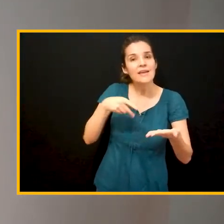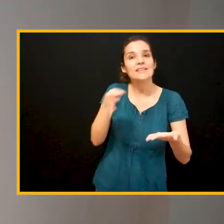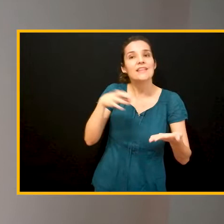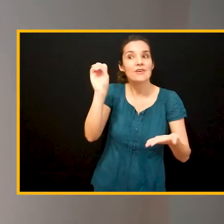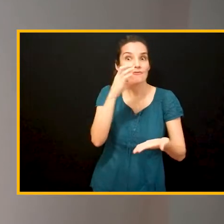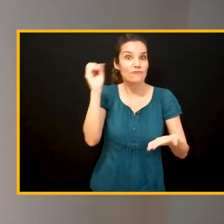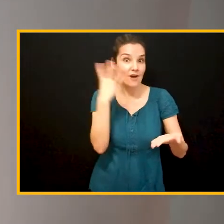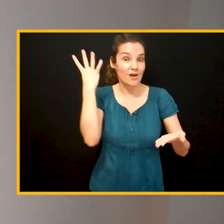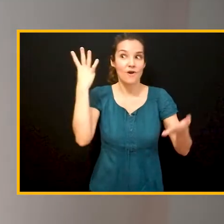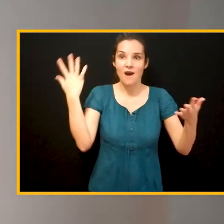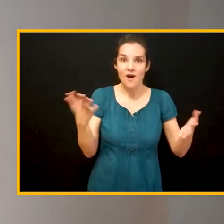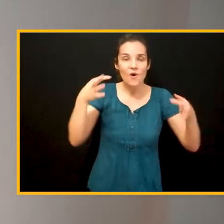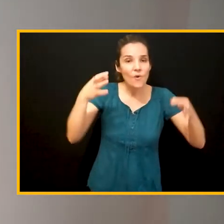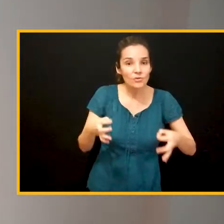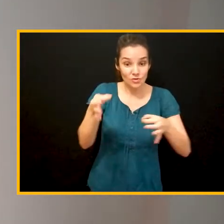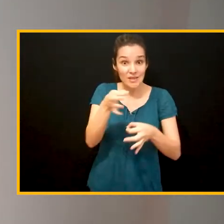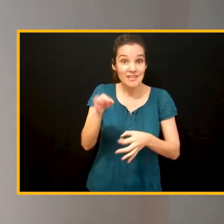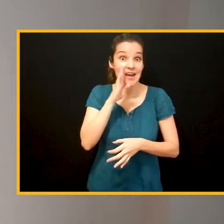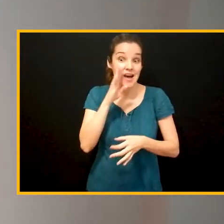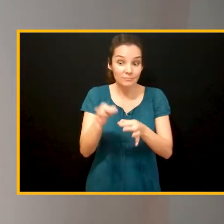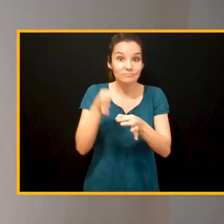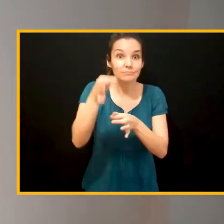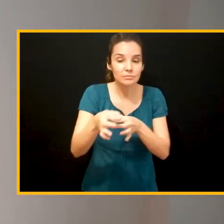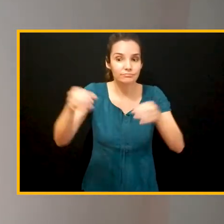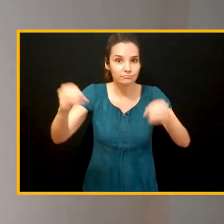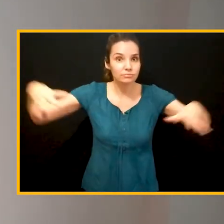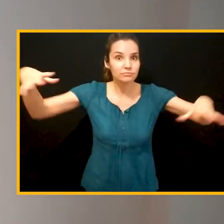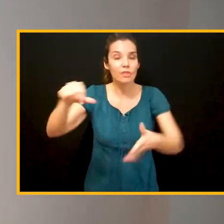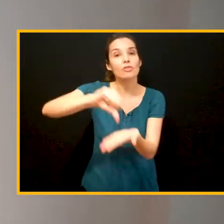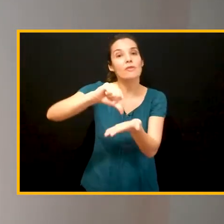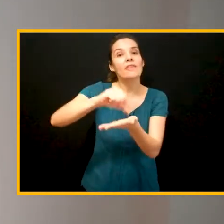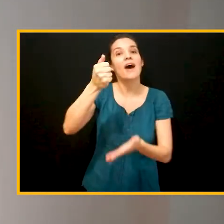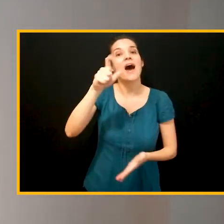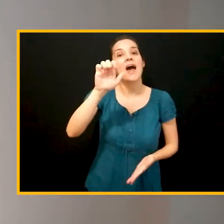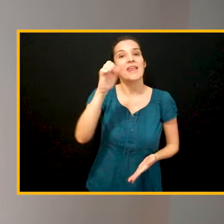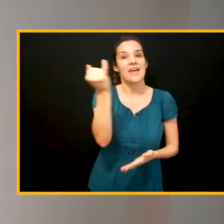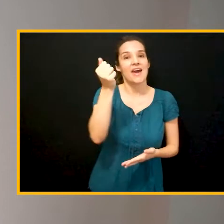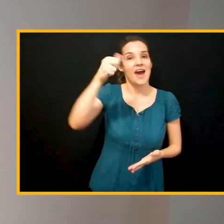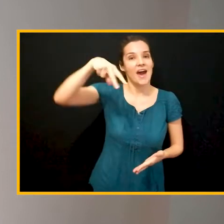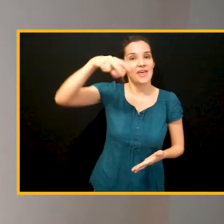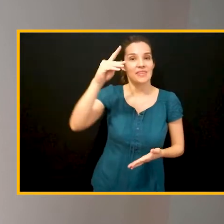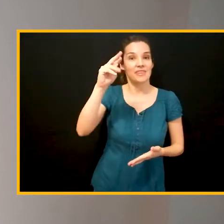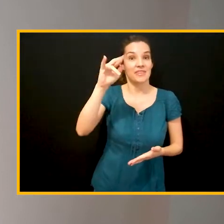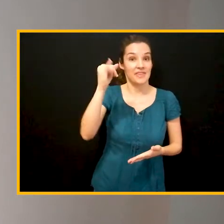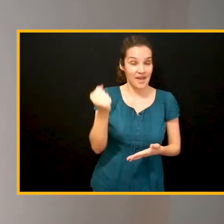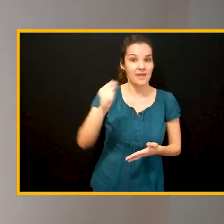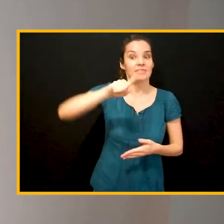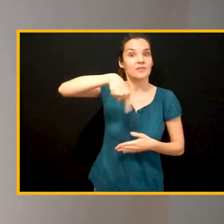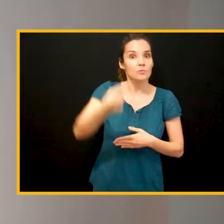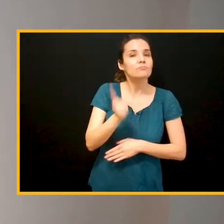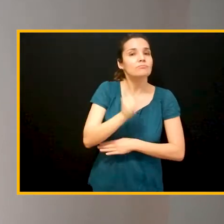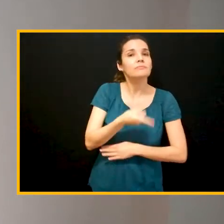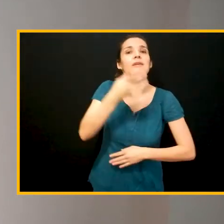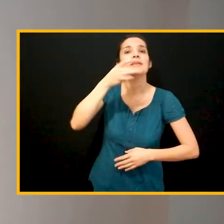Alejandro Magno fundó la ciudad de Alejandría. Ptolomeo, que gobernó Egipto después de él, tuvo otro